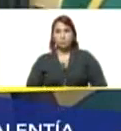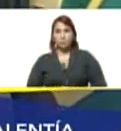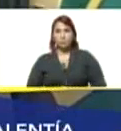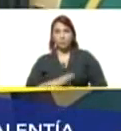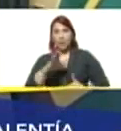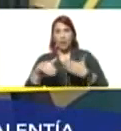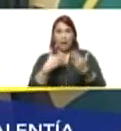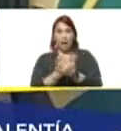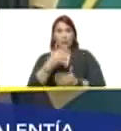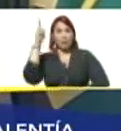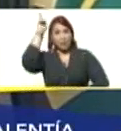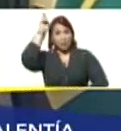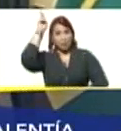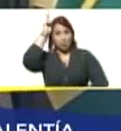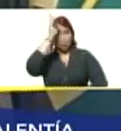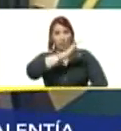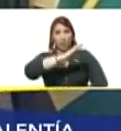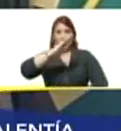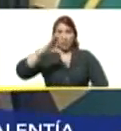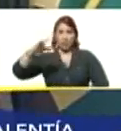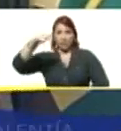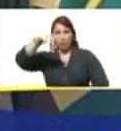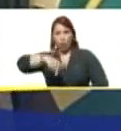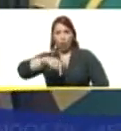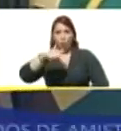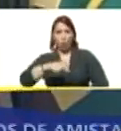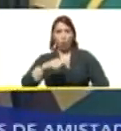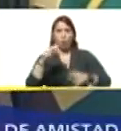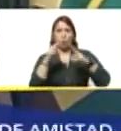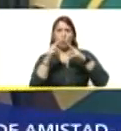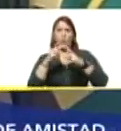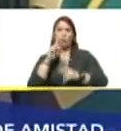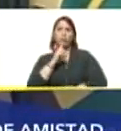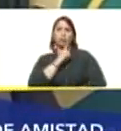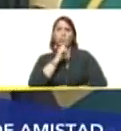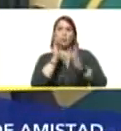hacia los indios caribe de lo que hoy es San Vicente, las Granadinas,